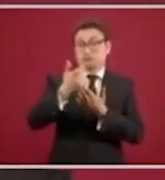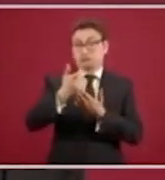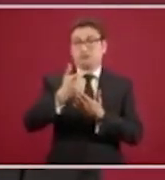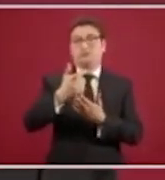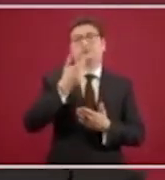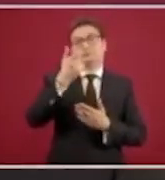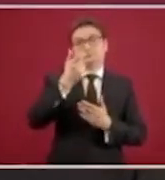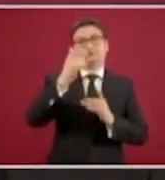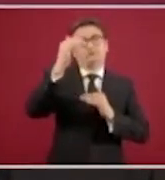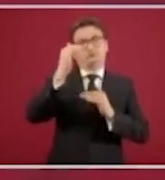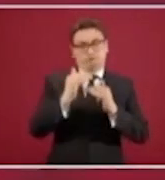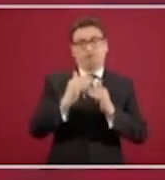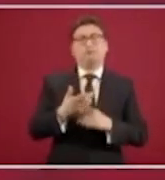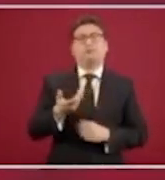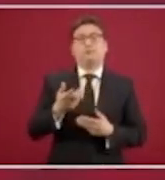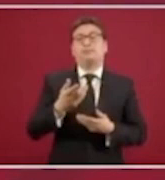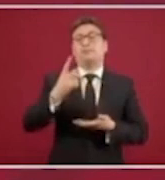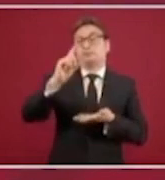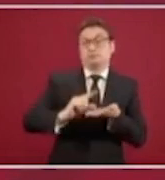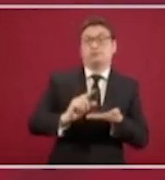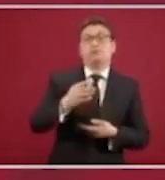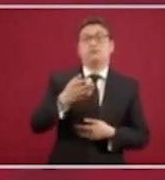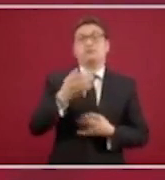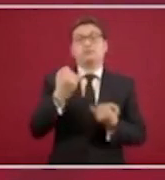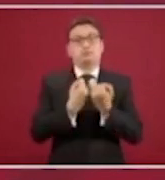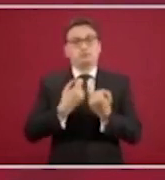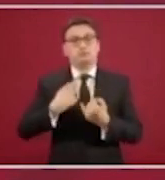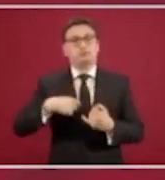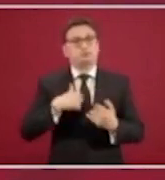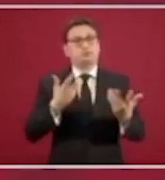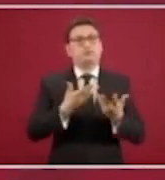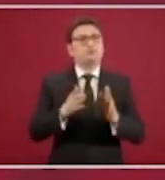Vamos a procurar hacerlo de manera